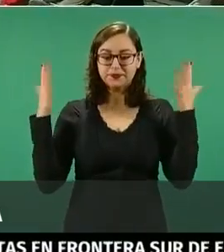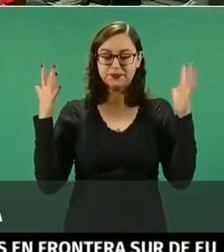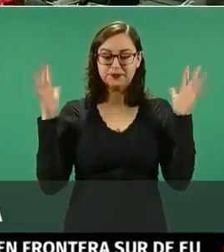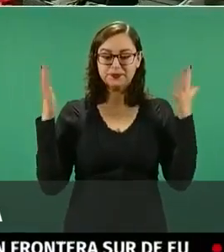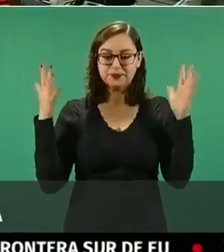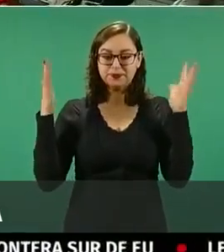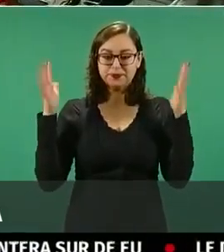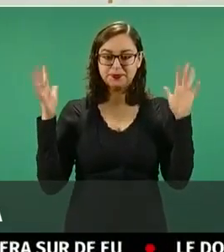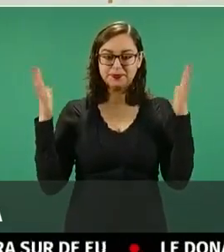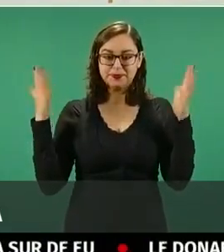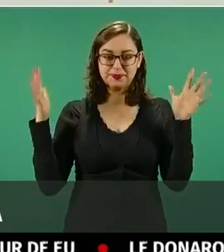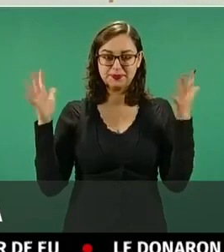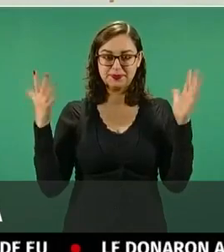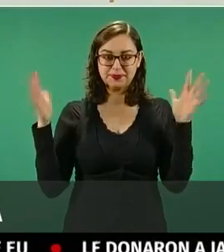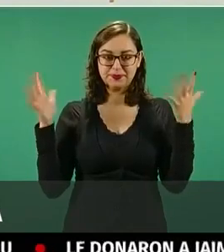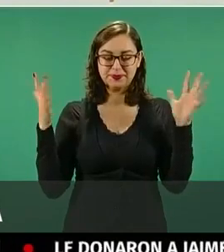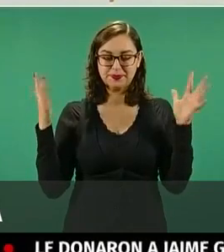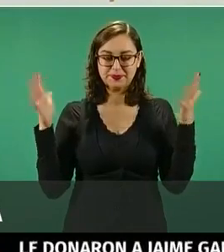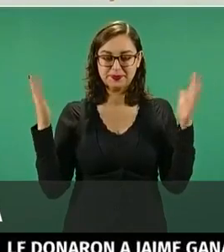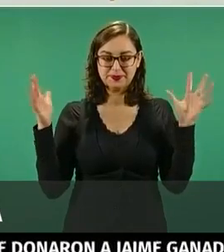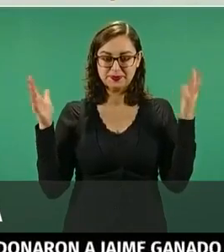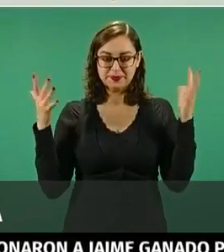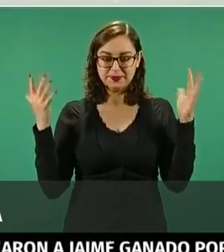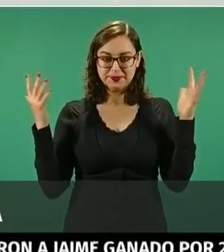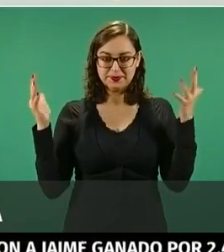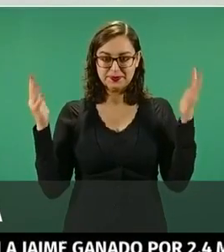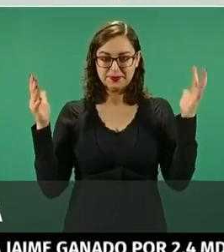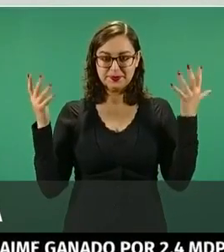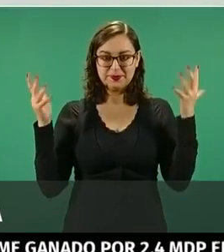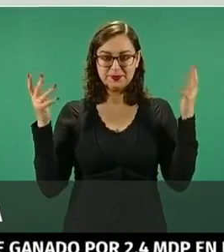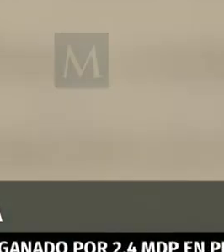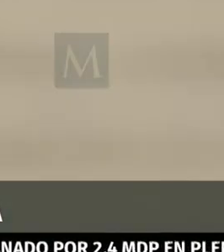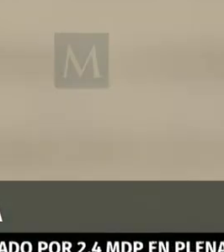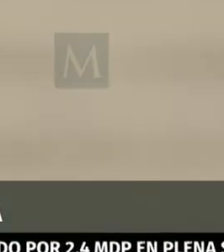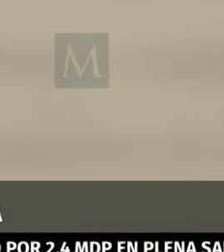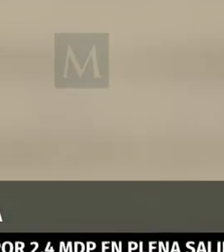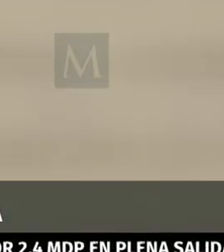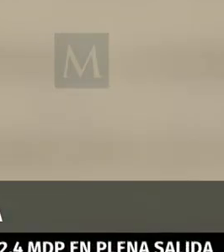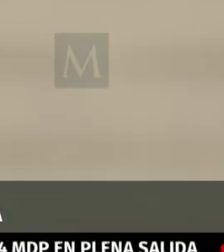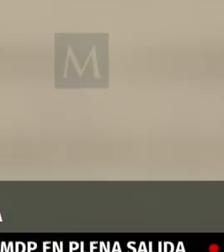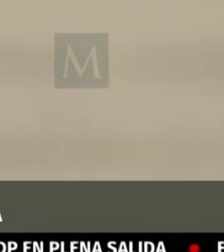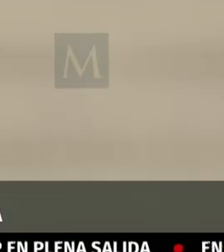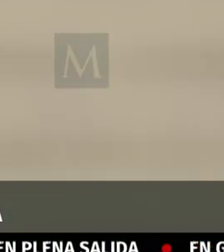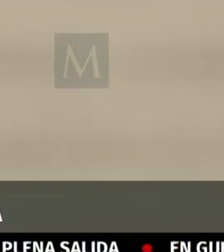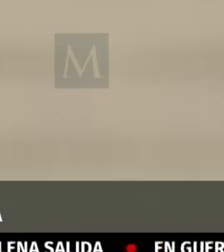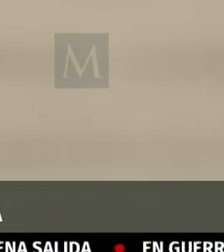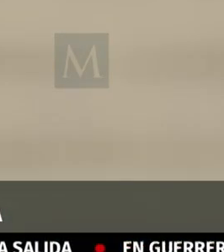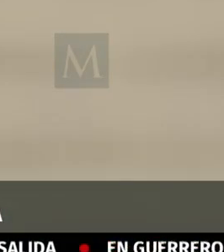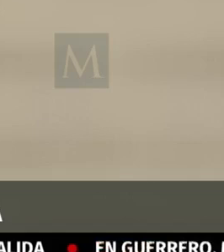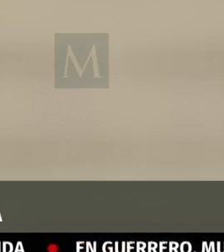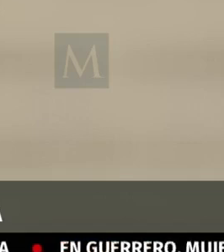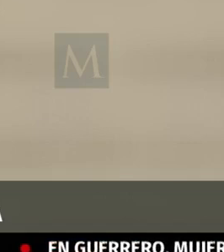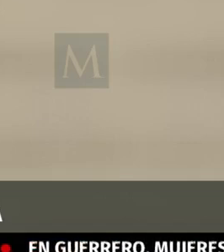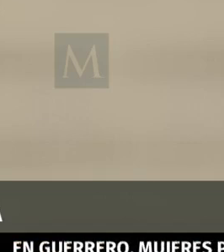a comparecer en punto de las 11 de la mañana. Y hay que recordar, Luis Carlos, que pues esta será la cuarta vez, pero ya con otro juez,